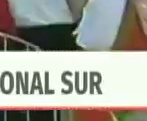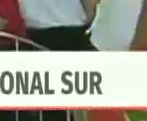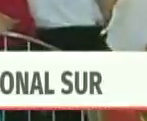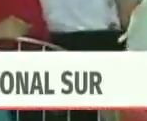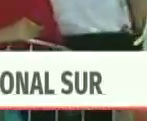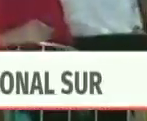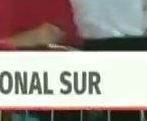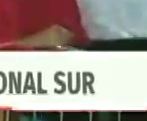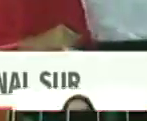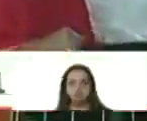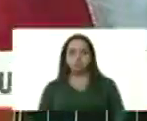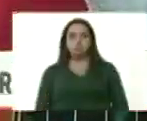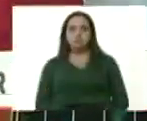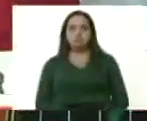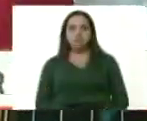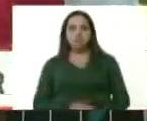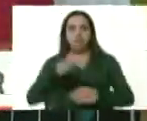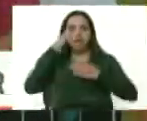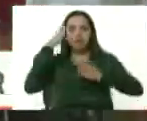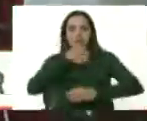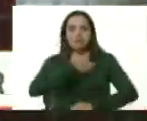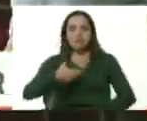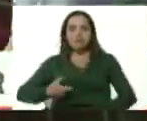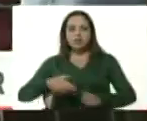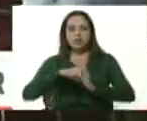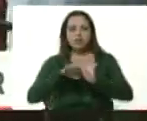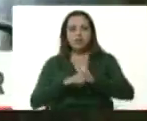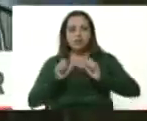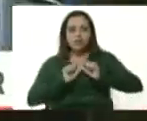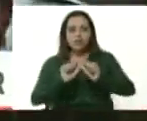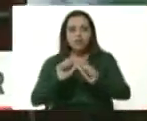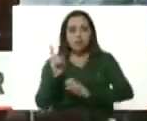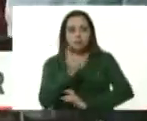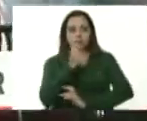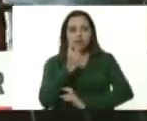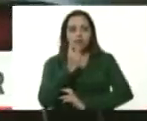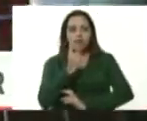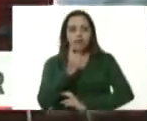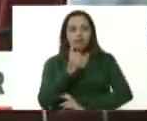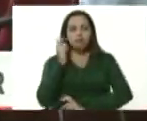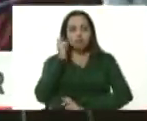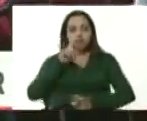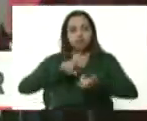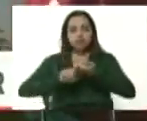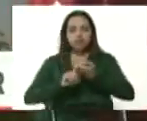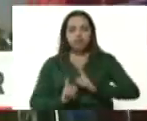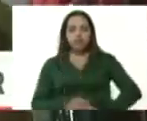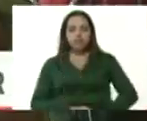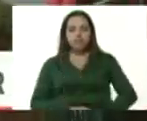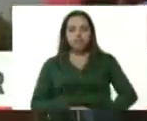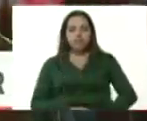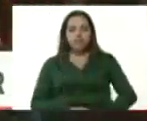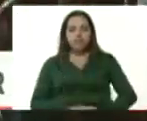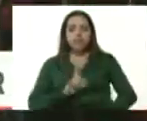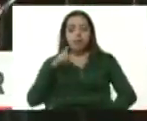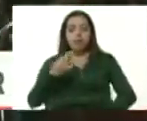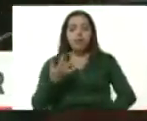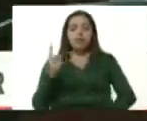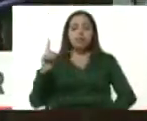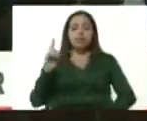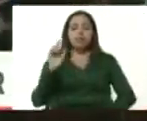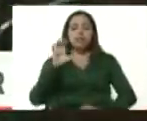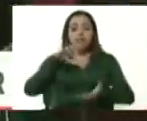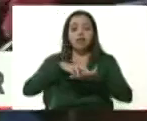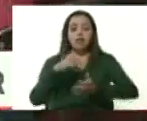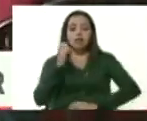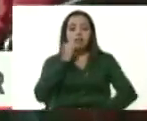Saluda el presidente constitucional en compañía de la primera combatiente, del gobernador La Cava, de la primera combatiente también del estado Carabobo,